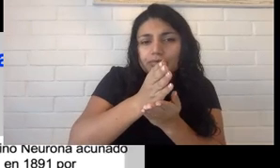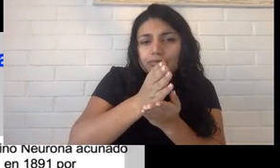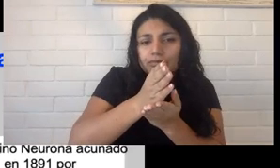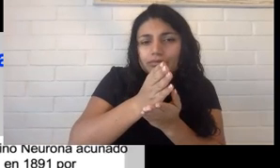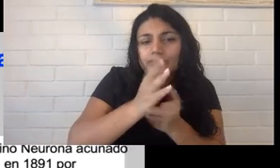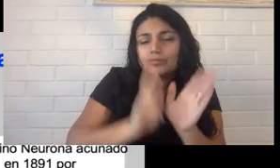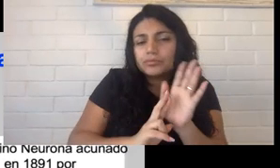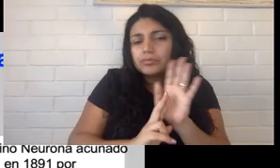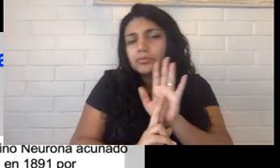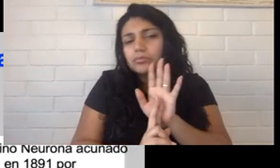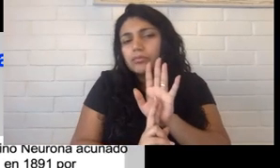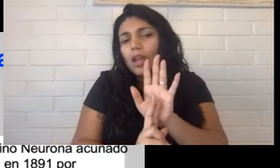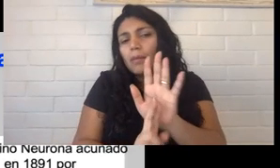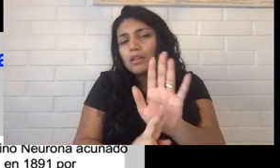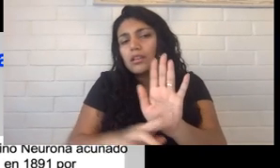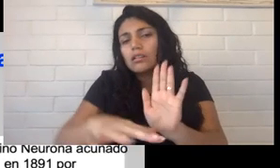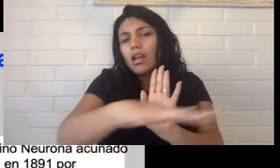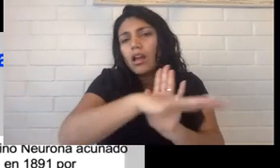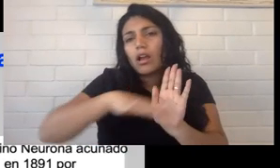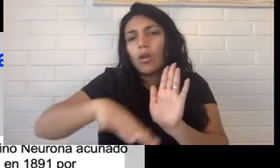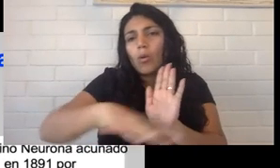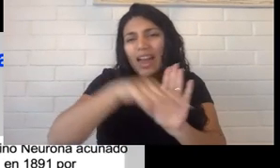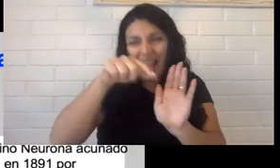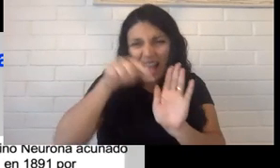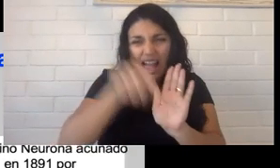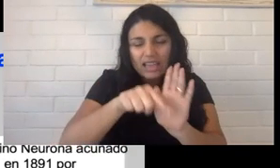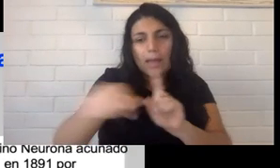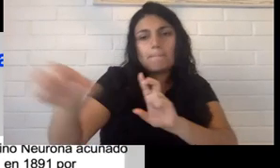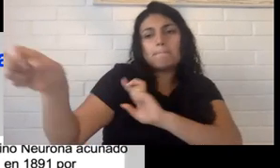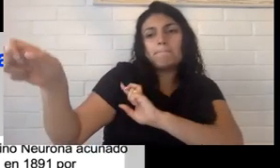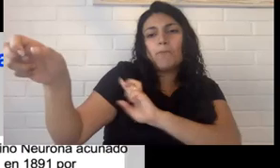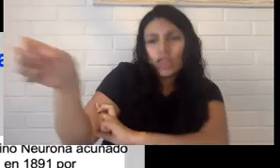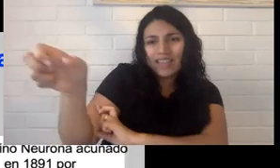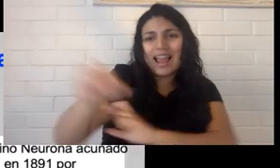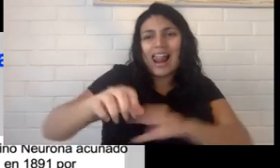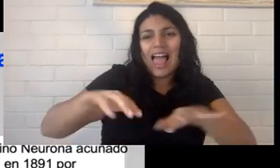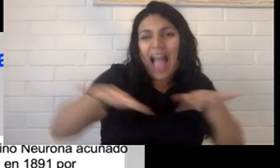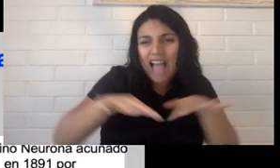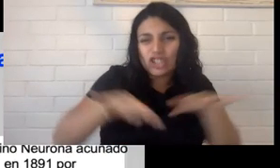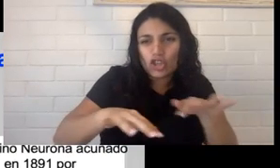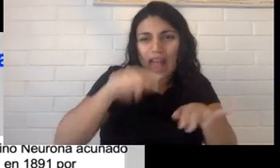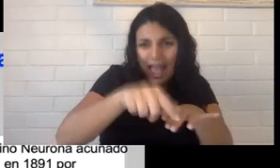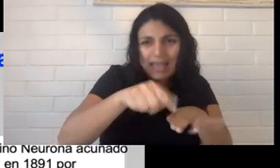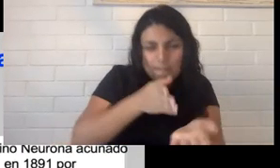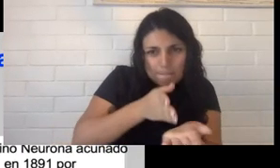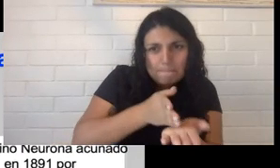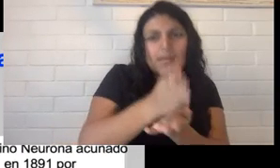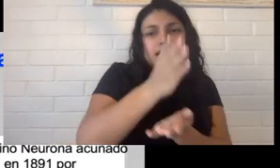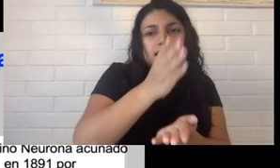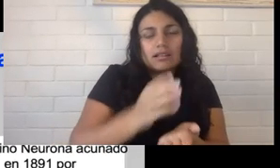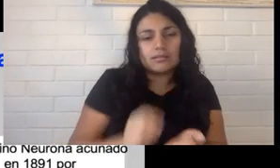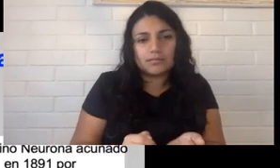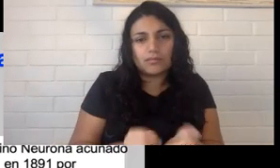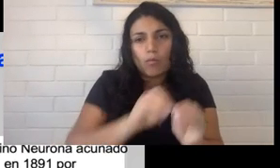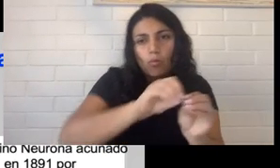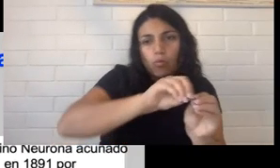representa la zona donde se produciría el potencial de acción, la descarga del potencial de acción. Luego el potencial de acción se puede